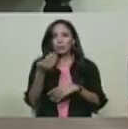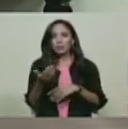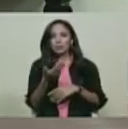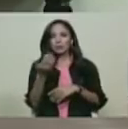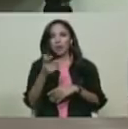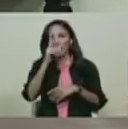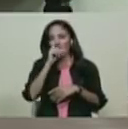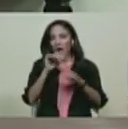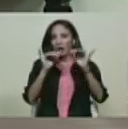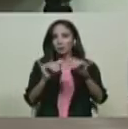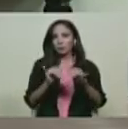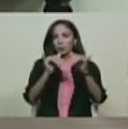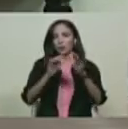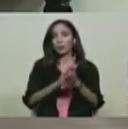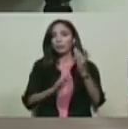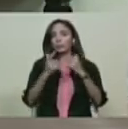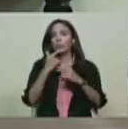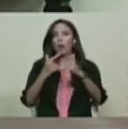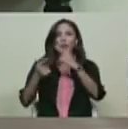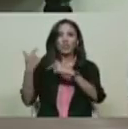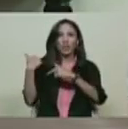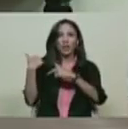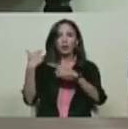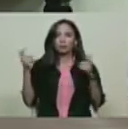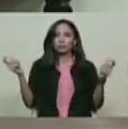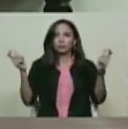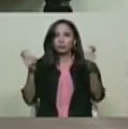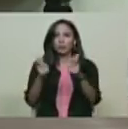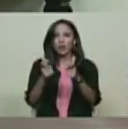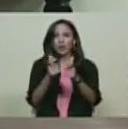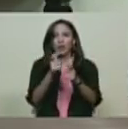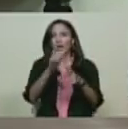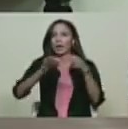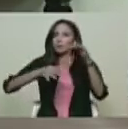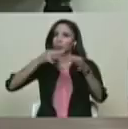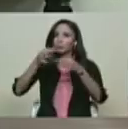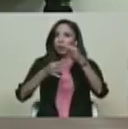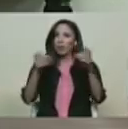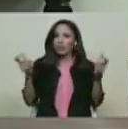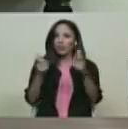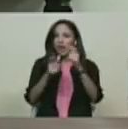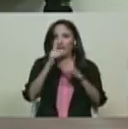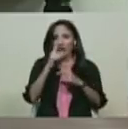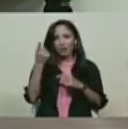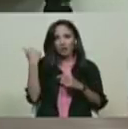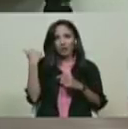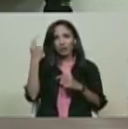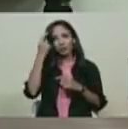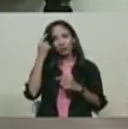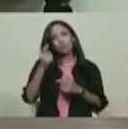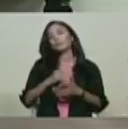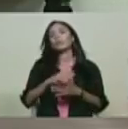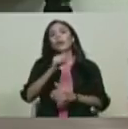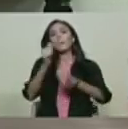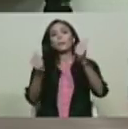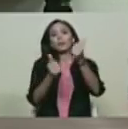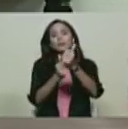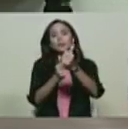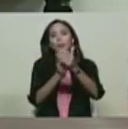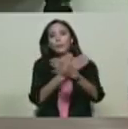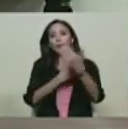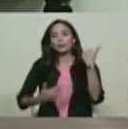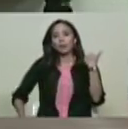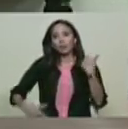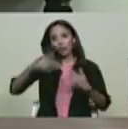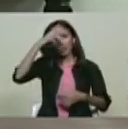la necesidad, como les decía ayer, en el cuartel de la montaña, señor compañero vicepresidente